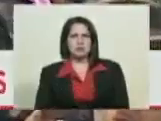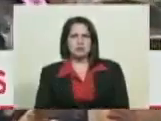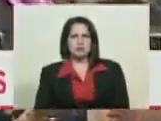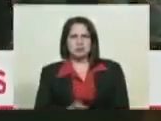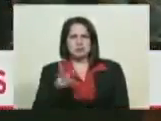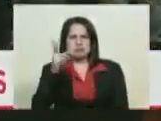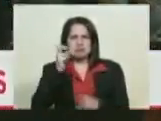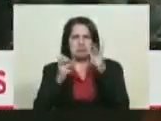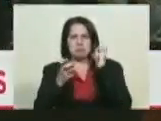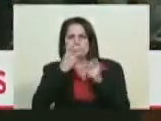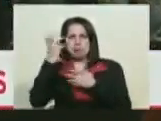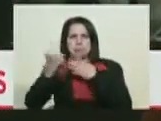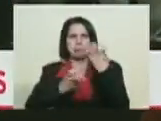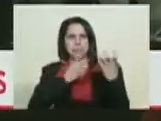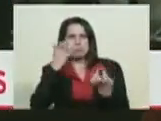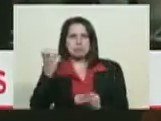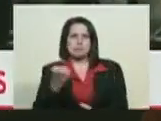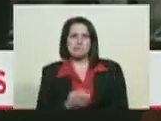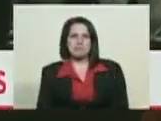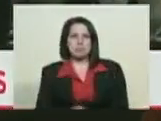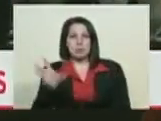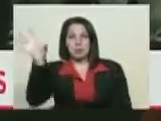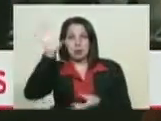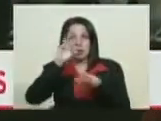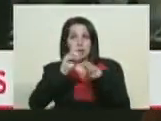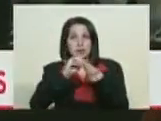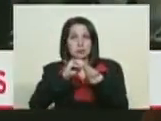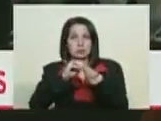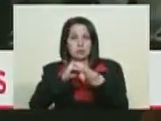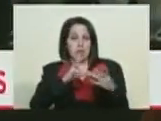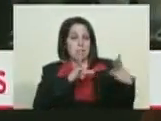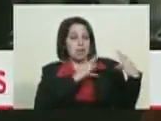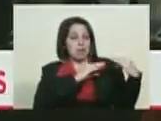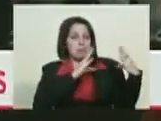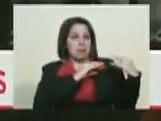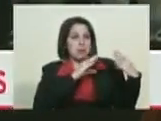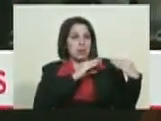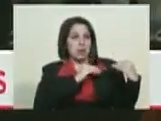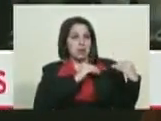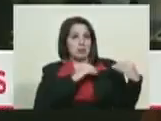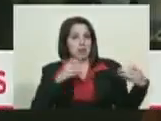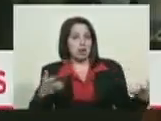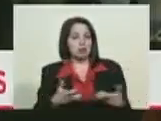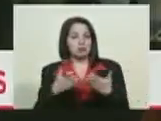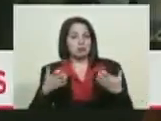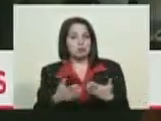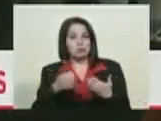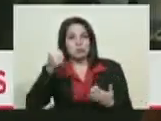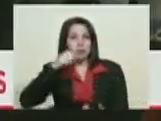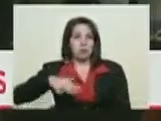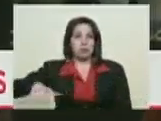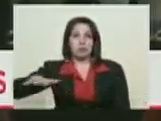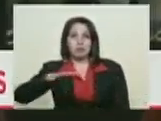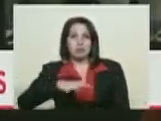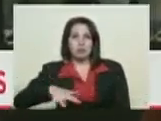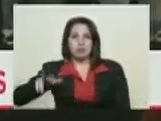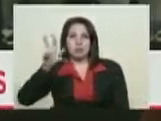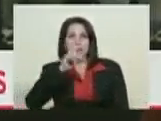Es una síntesis de las esperanzas y las luchas de los pueblos de Venezuela.